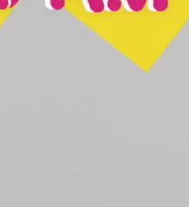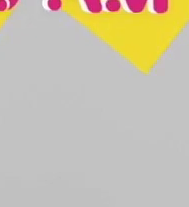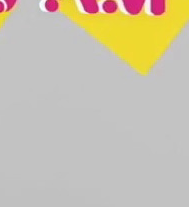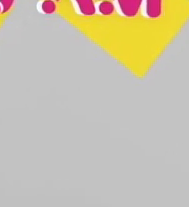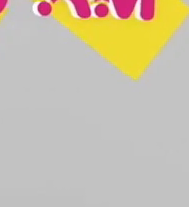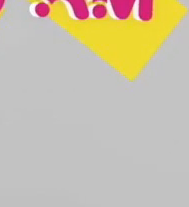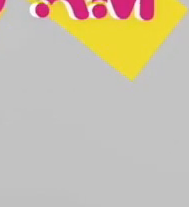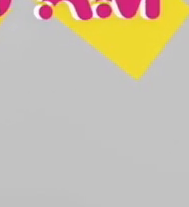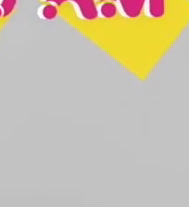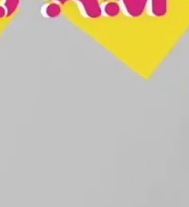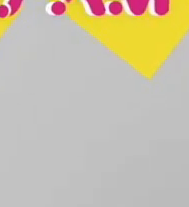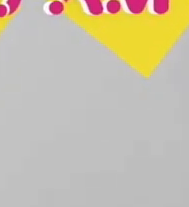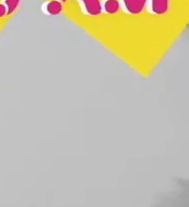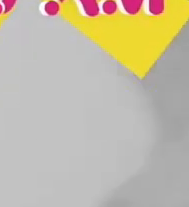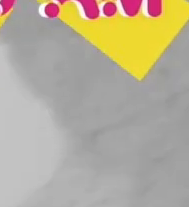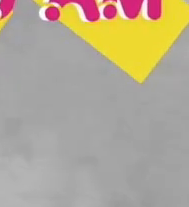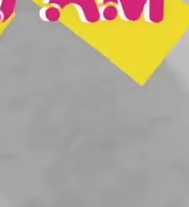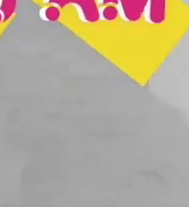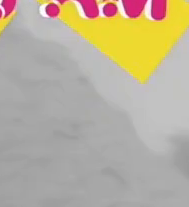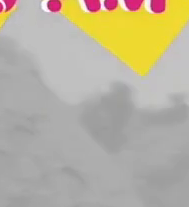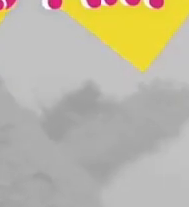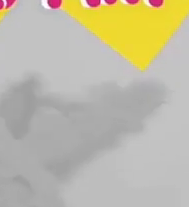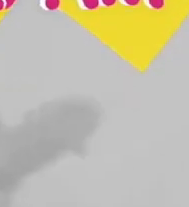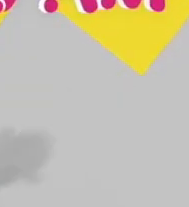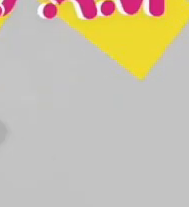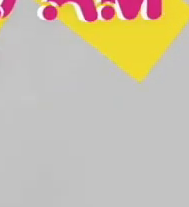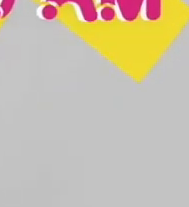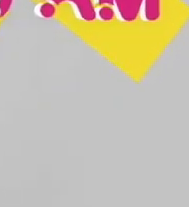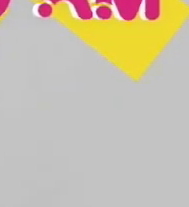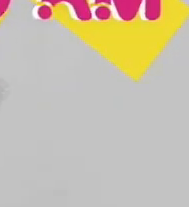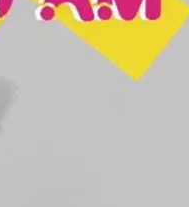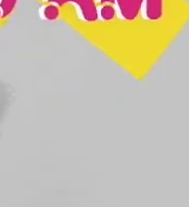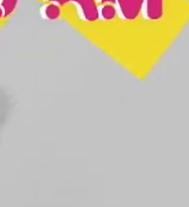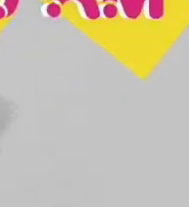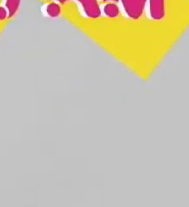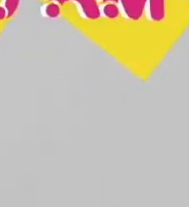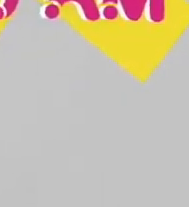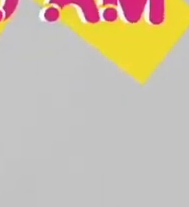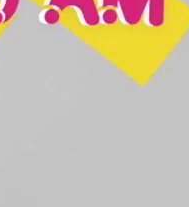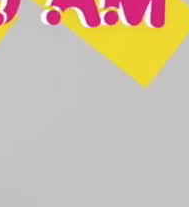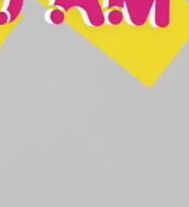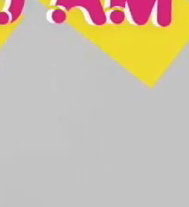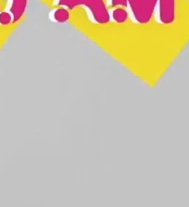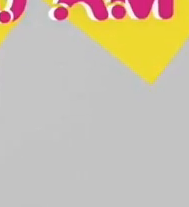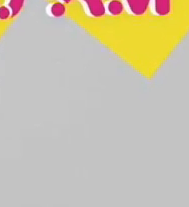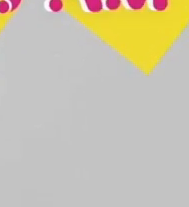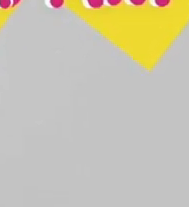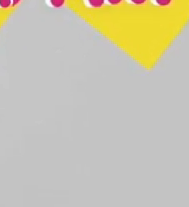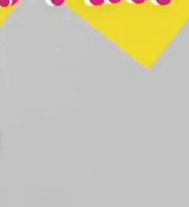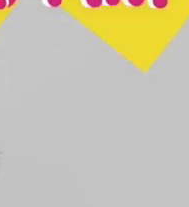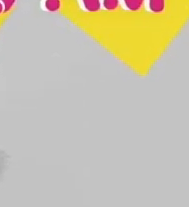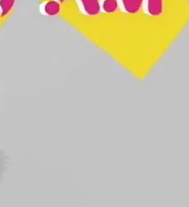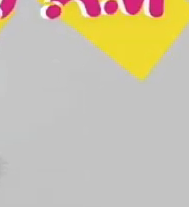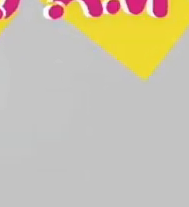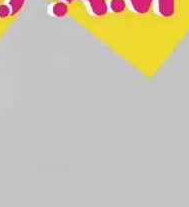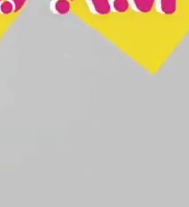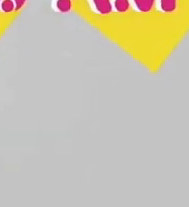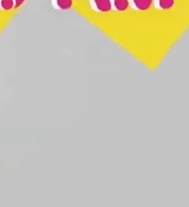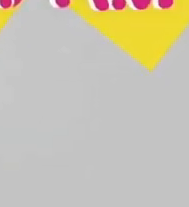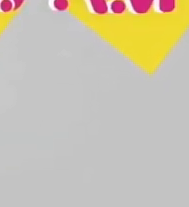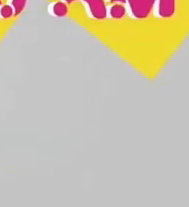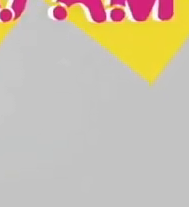Descubrir el mundo. Juguemos juntos. Es el mejor lugar para la imaginación. Plaza